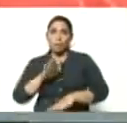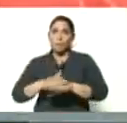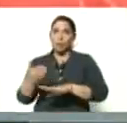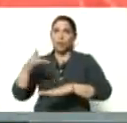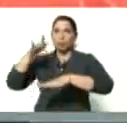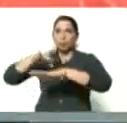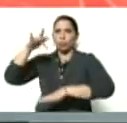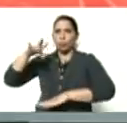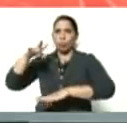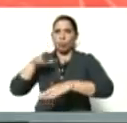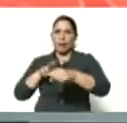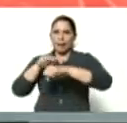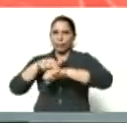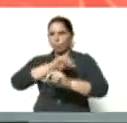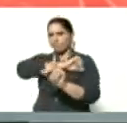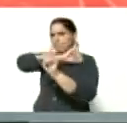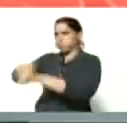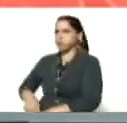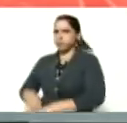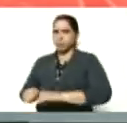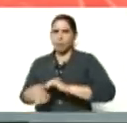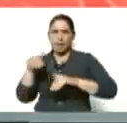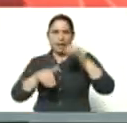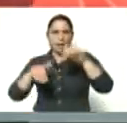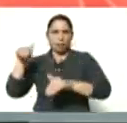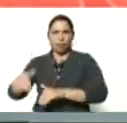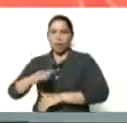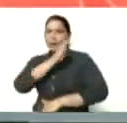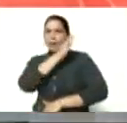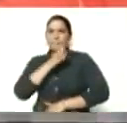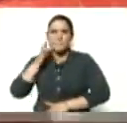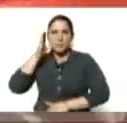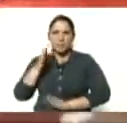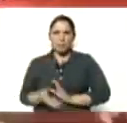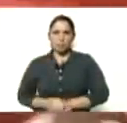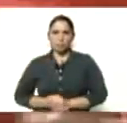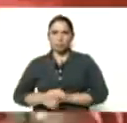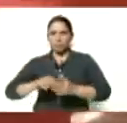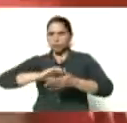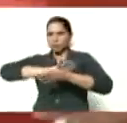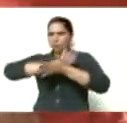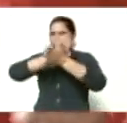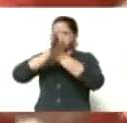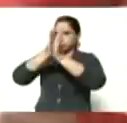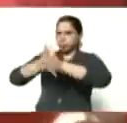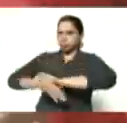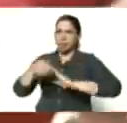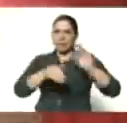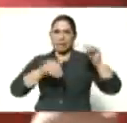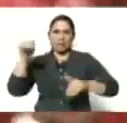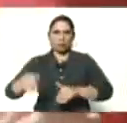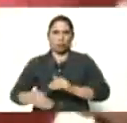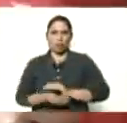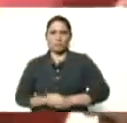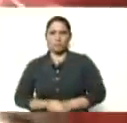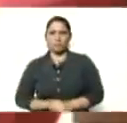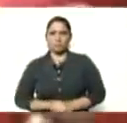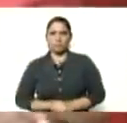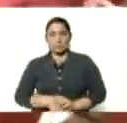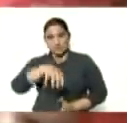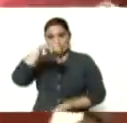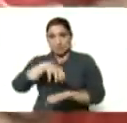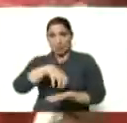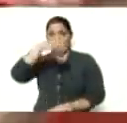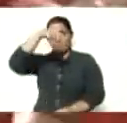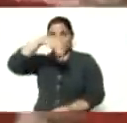Rodríguez derrotar electoralmente a Enrique Capriles, liquidarlo, electoralmente hablando, en el estado